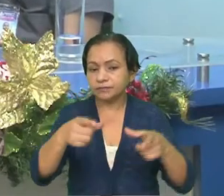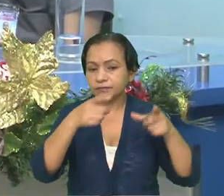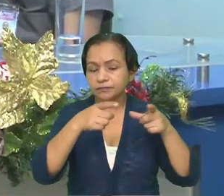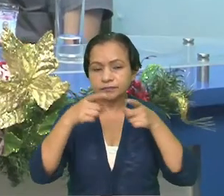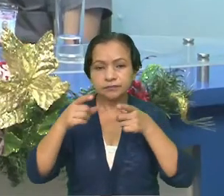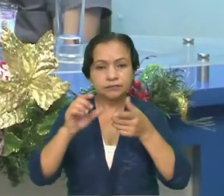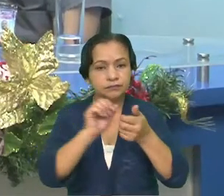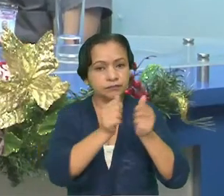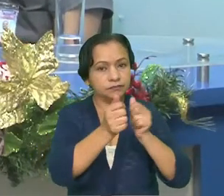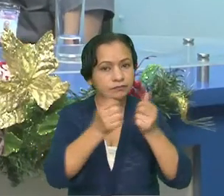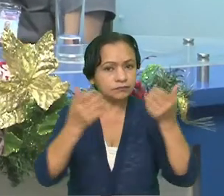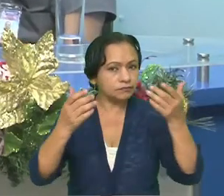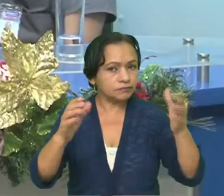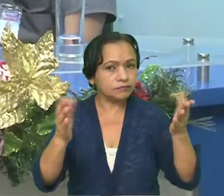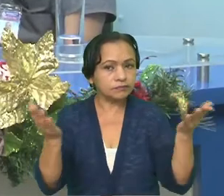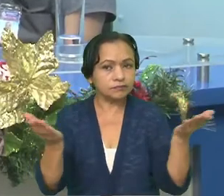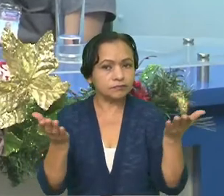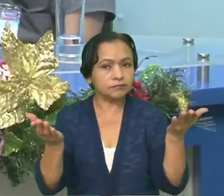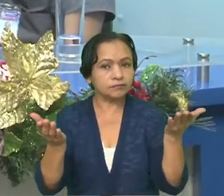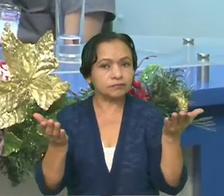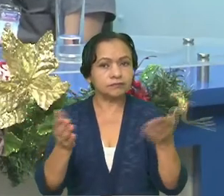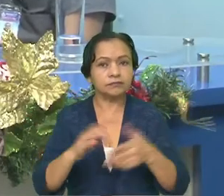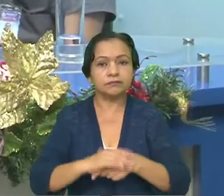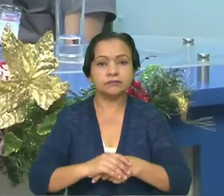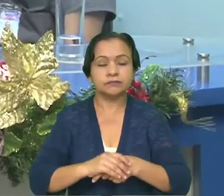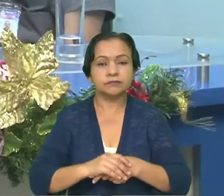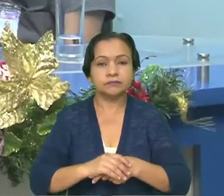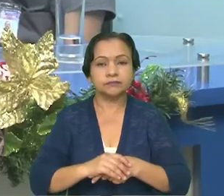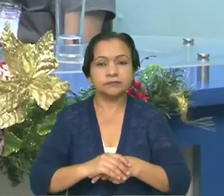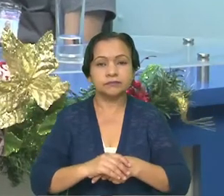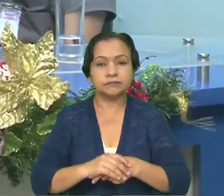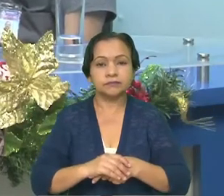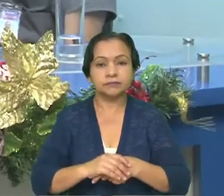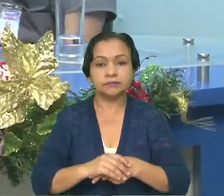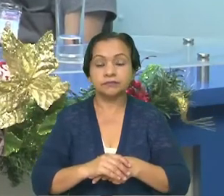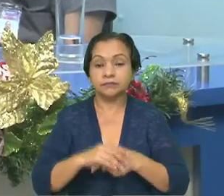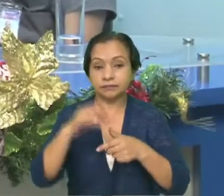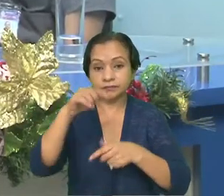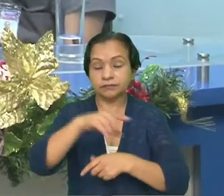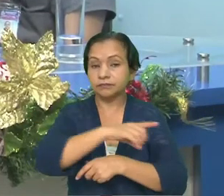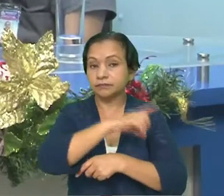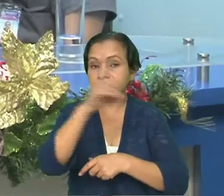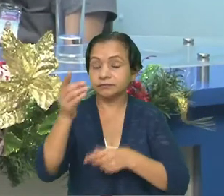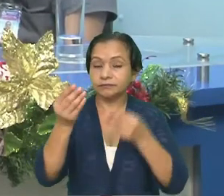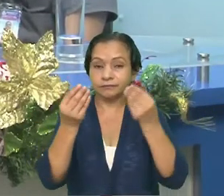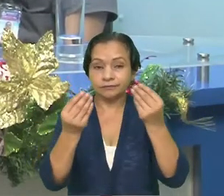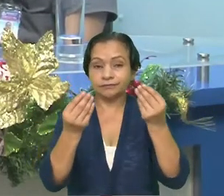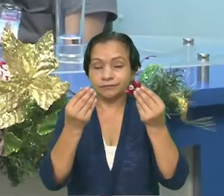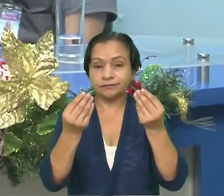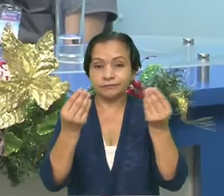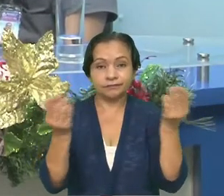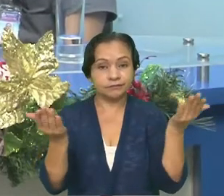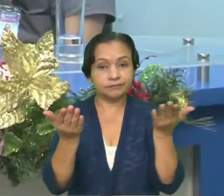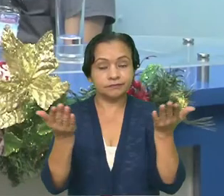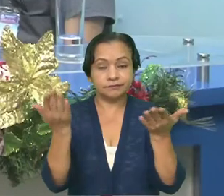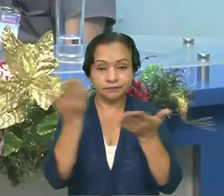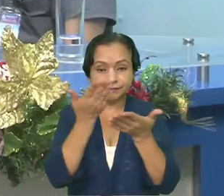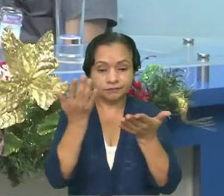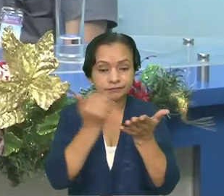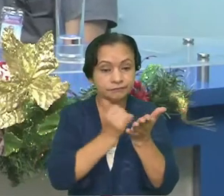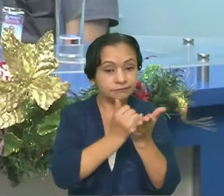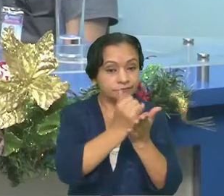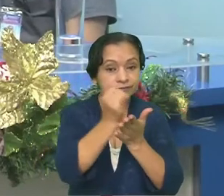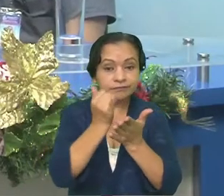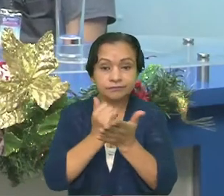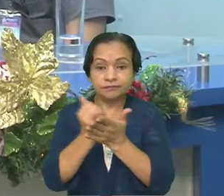algún ejercicio, con... A pesar de que hasta el día de hoy hay muchos estudios